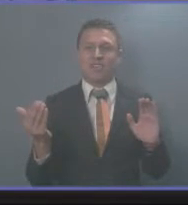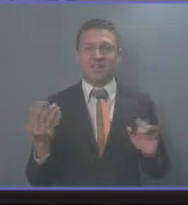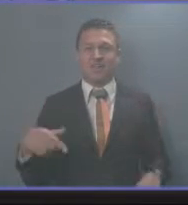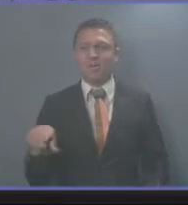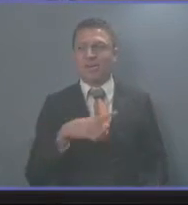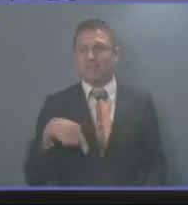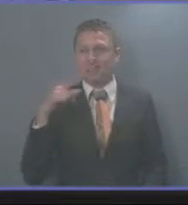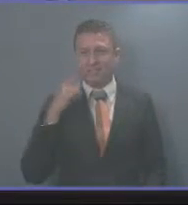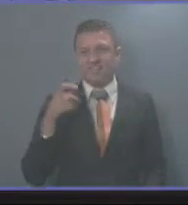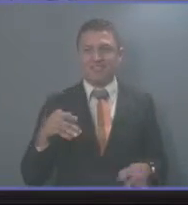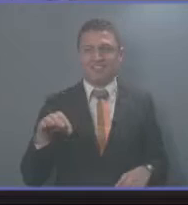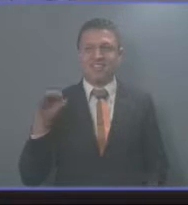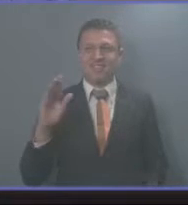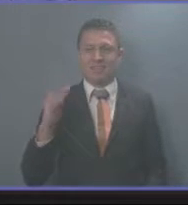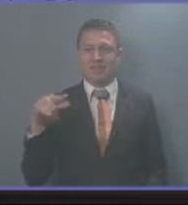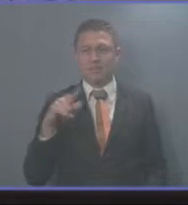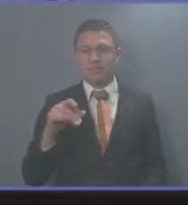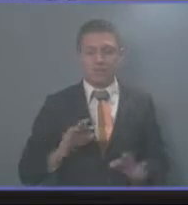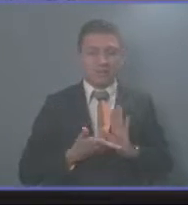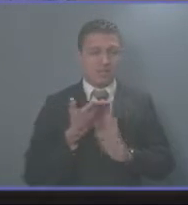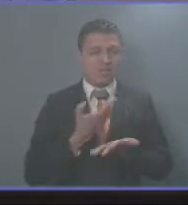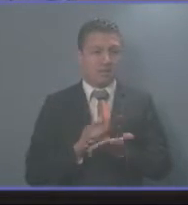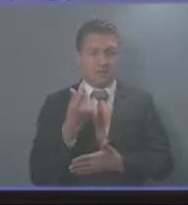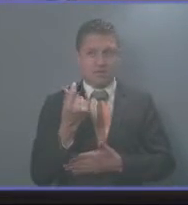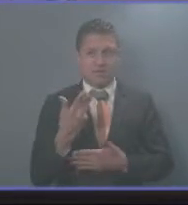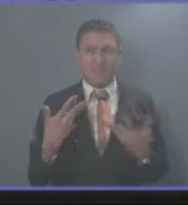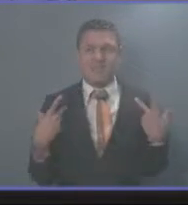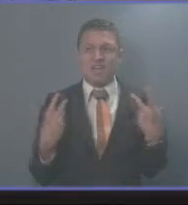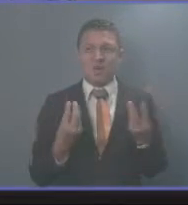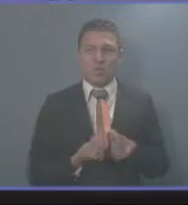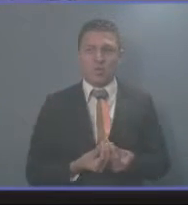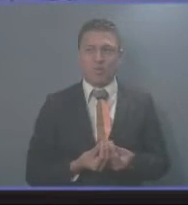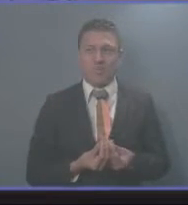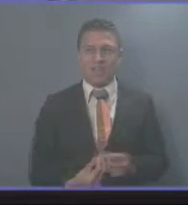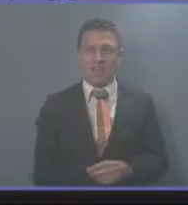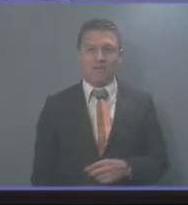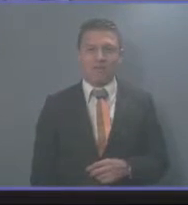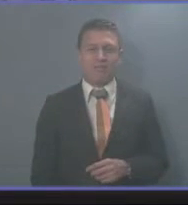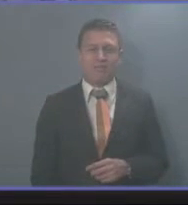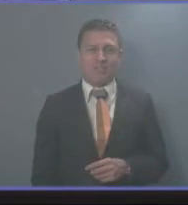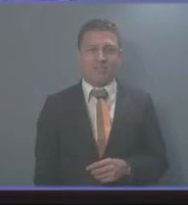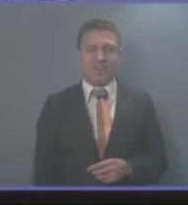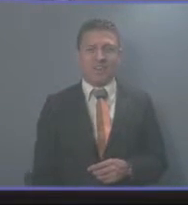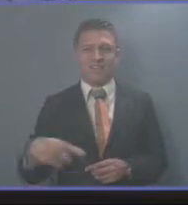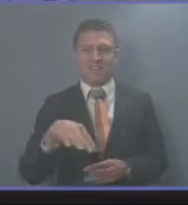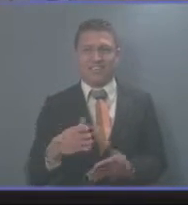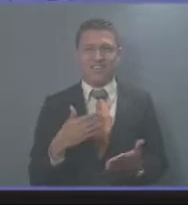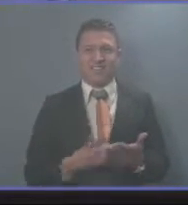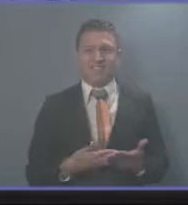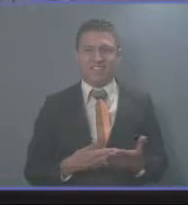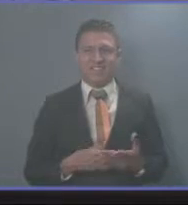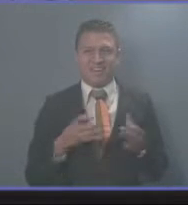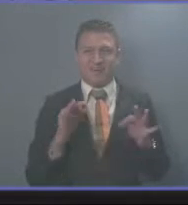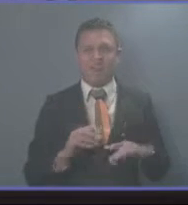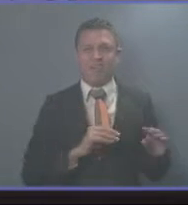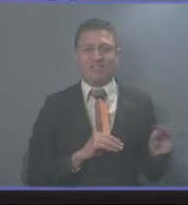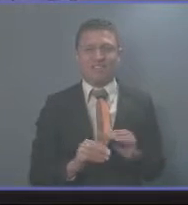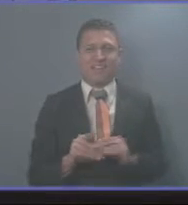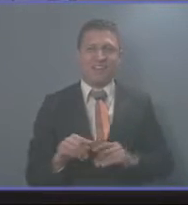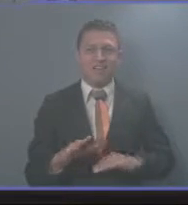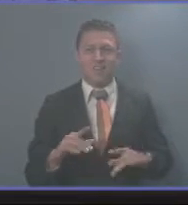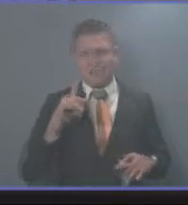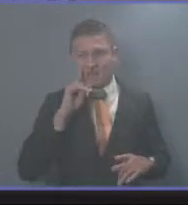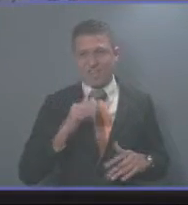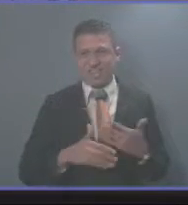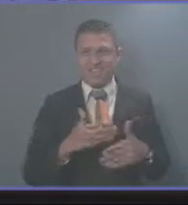tránsito, retrasan el desarrollo económico y social de los municipios aledaños a dichas carreteras. La comisión,